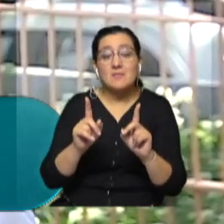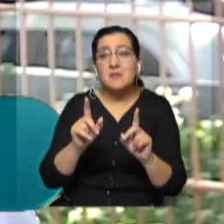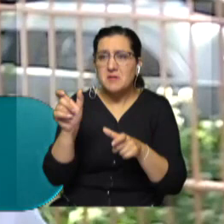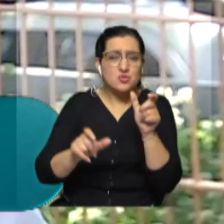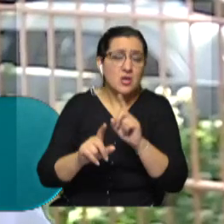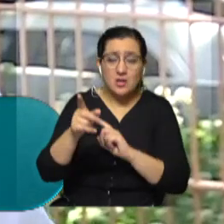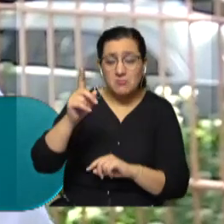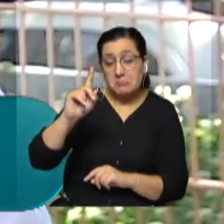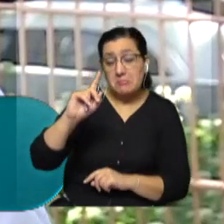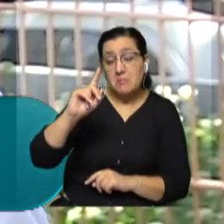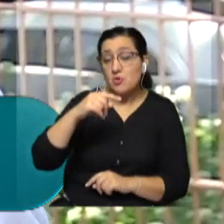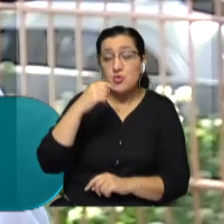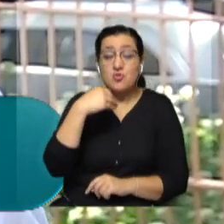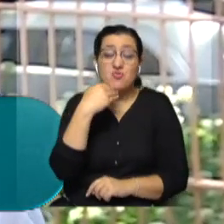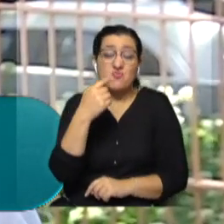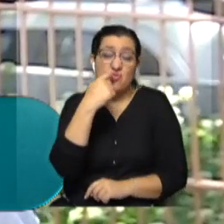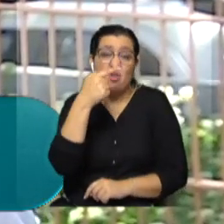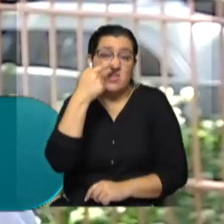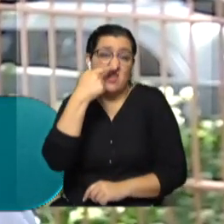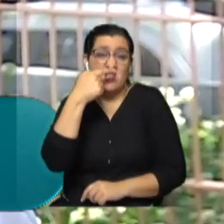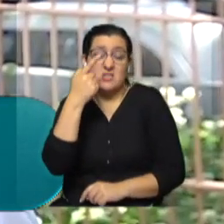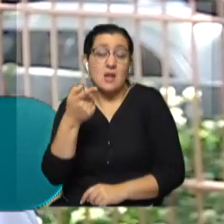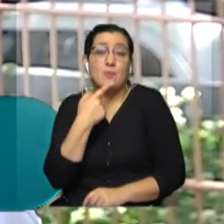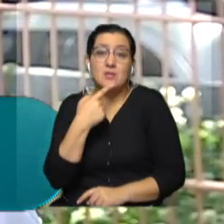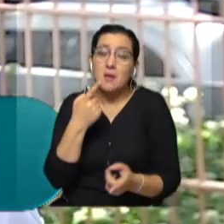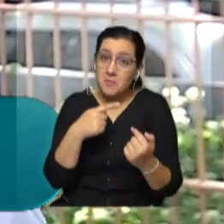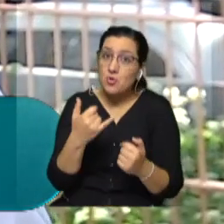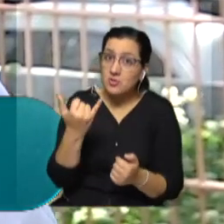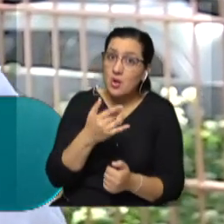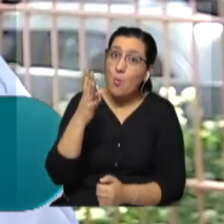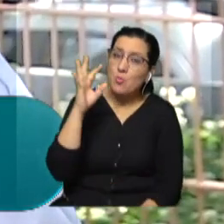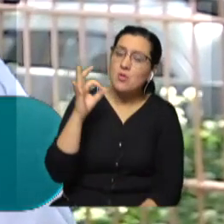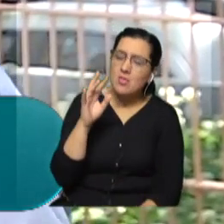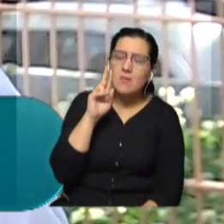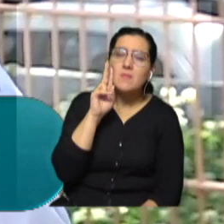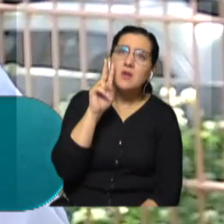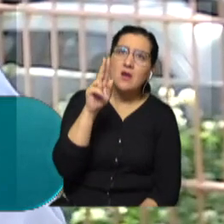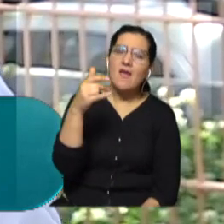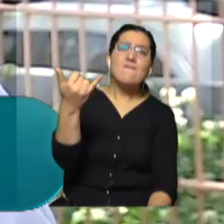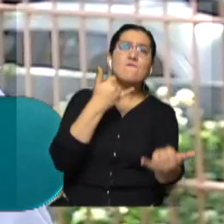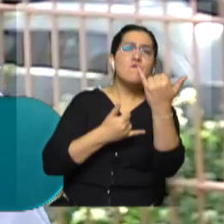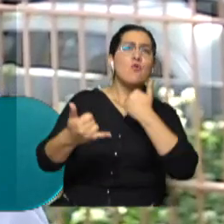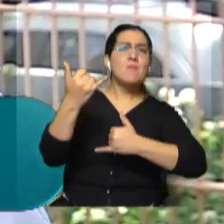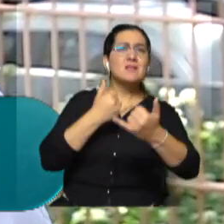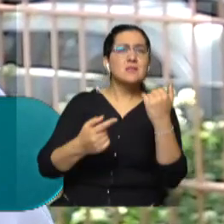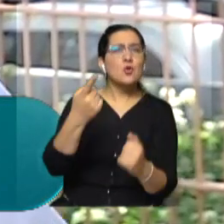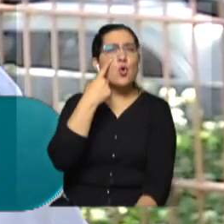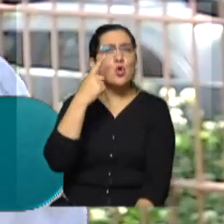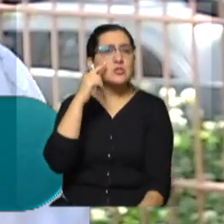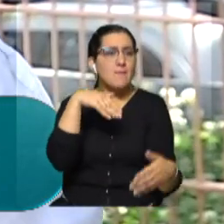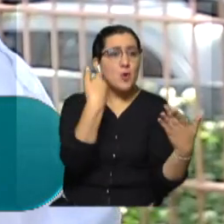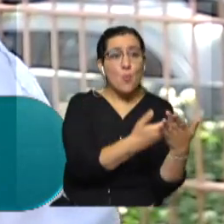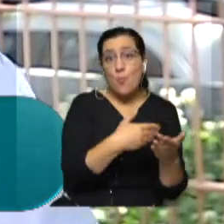interesados en la política, tienen la posibilidad de informarse, de enterarse, de conocer